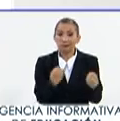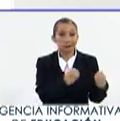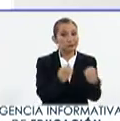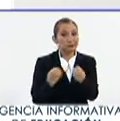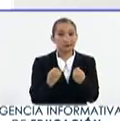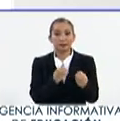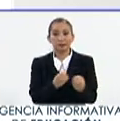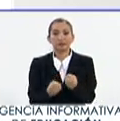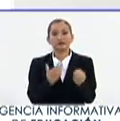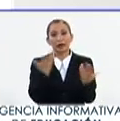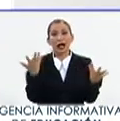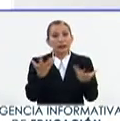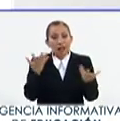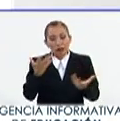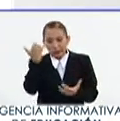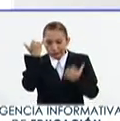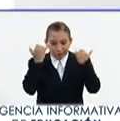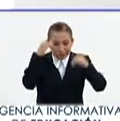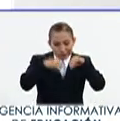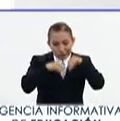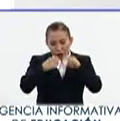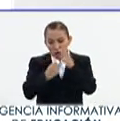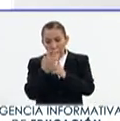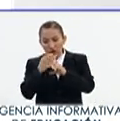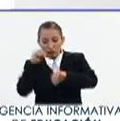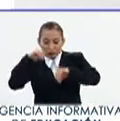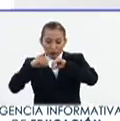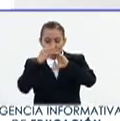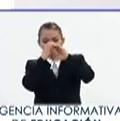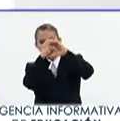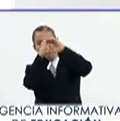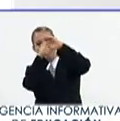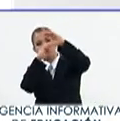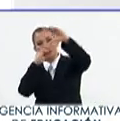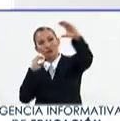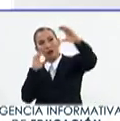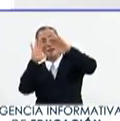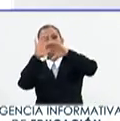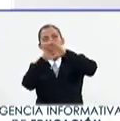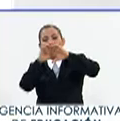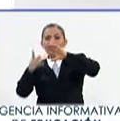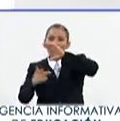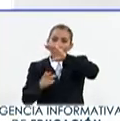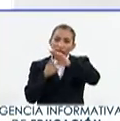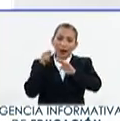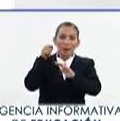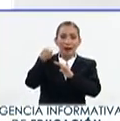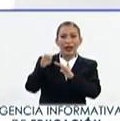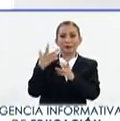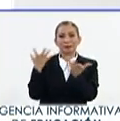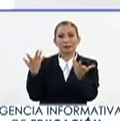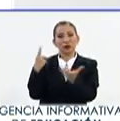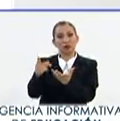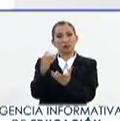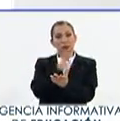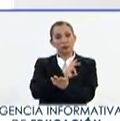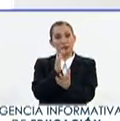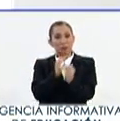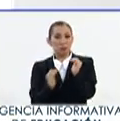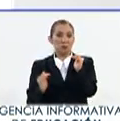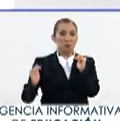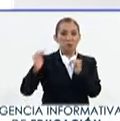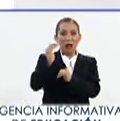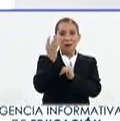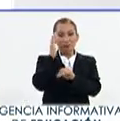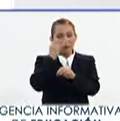ocupados construyendo una serie de nuevos telescopios que pues relanzan el observatorio en términos de sus capacidades para